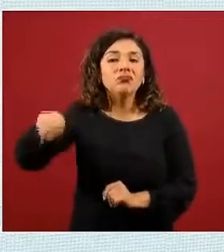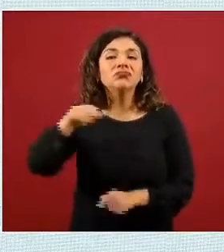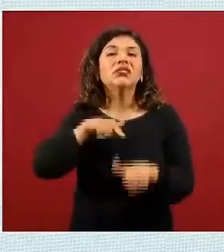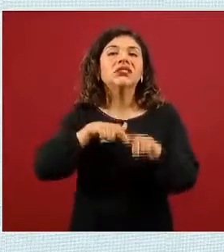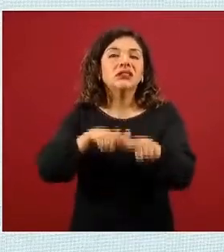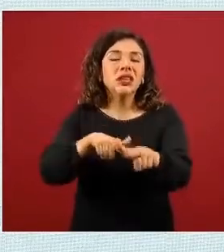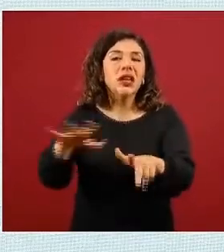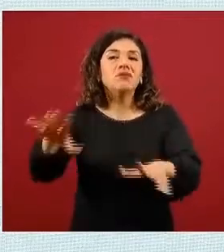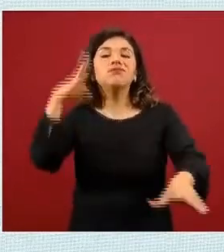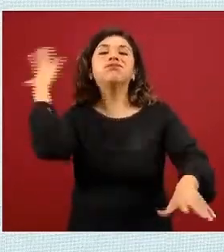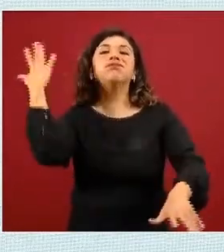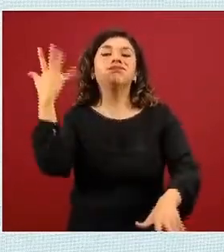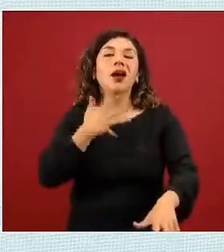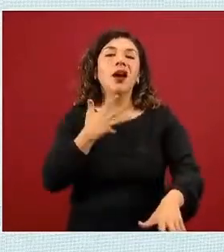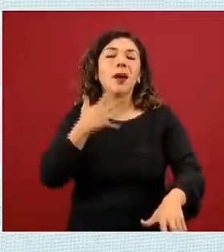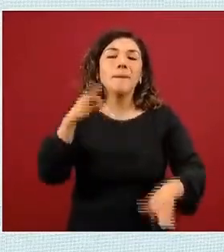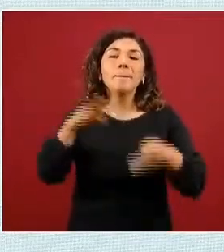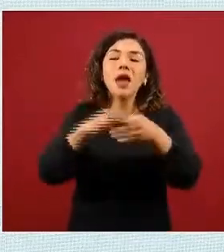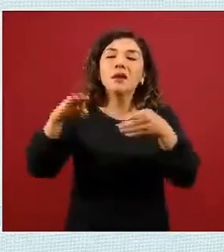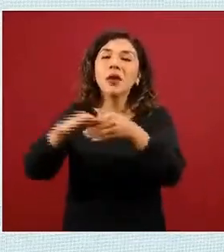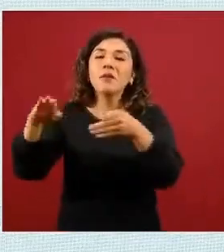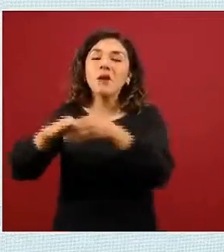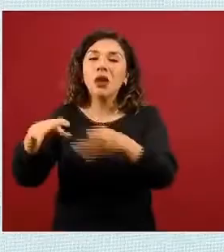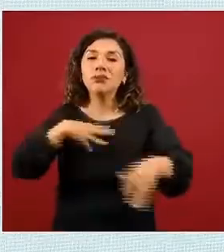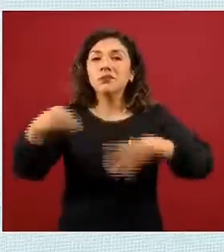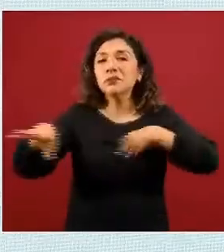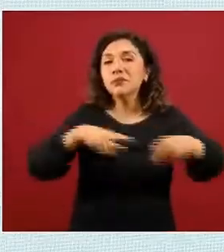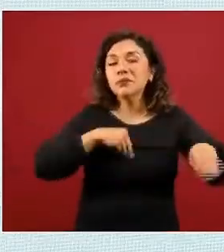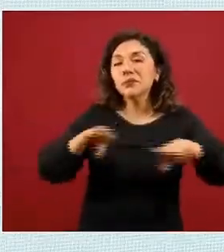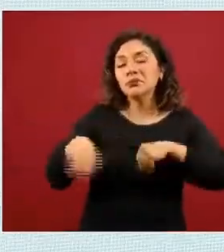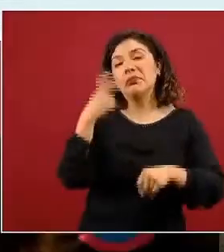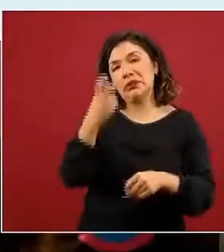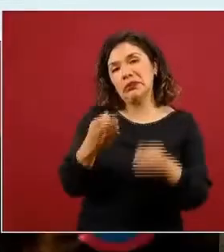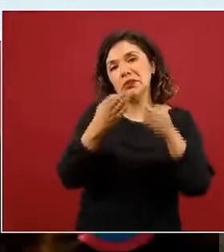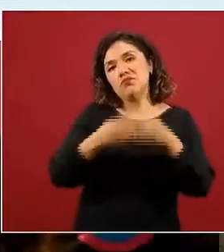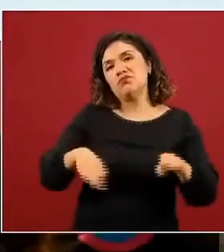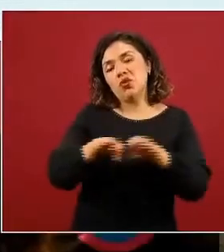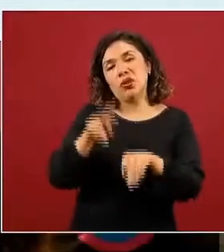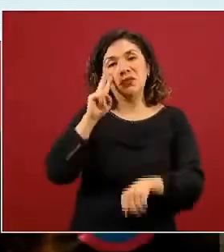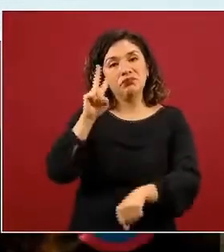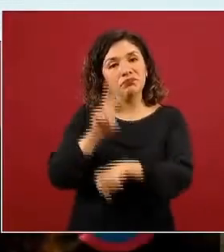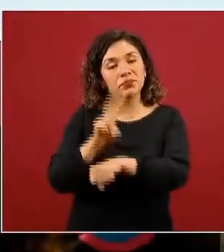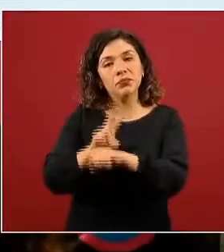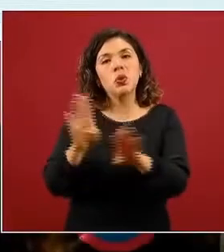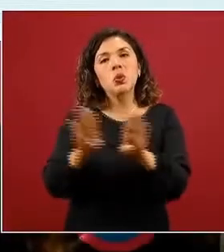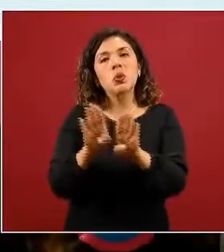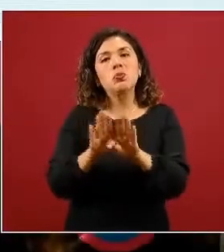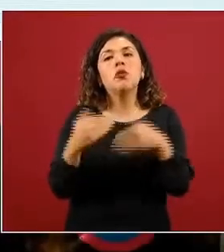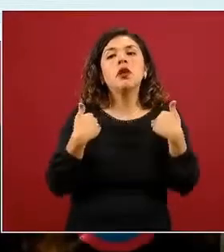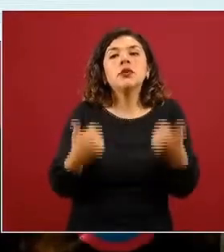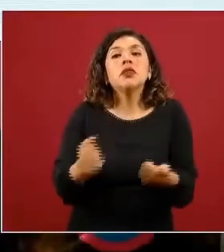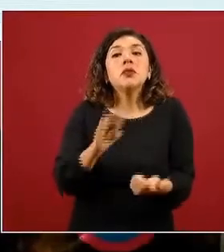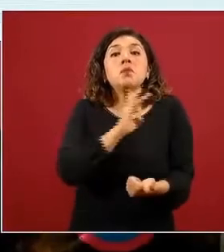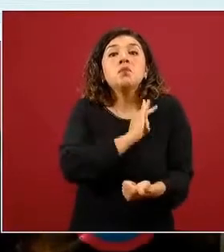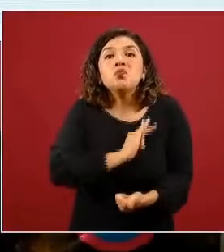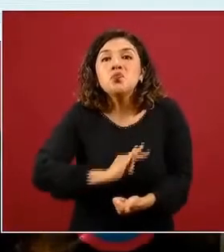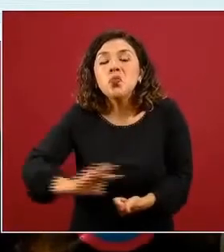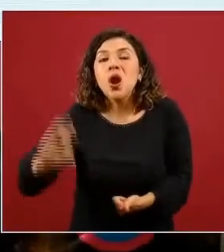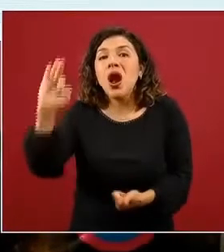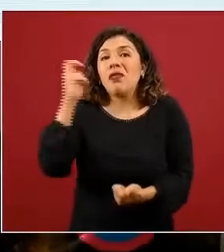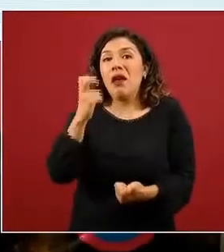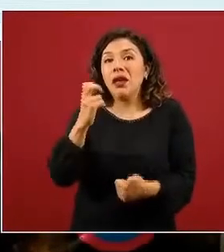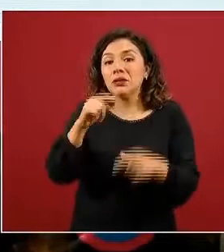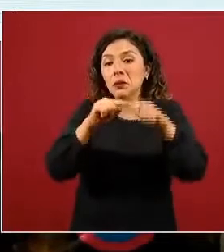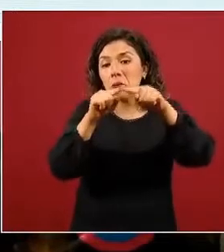velocidad de ocurrencia de la epidemia que también es importante tomar en cuenta para interpretar la probabilidad de que